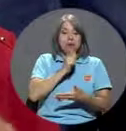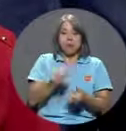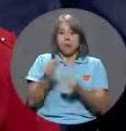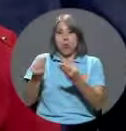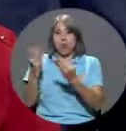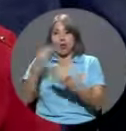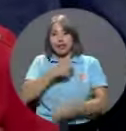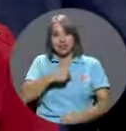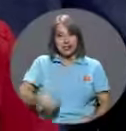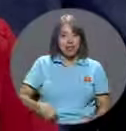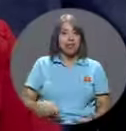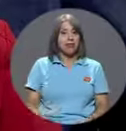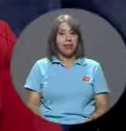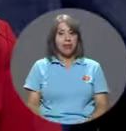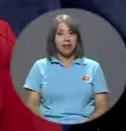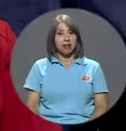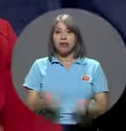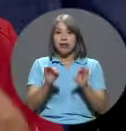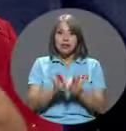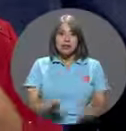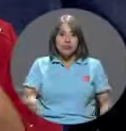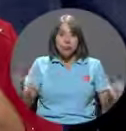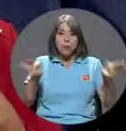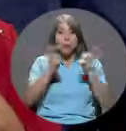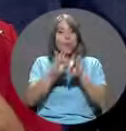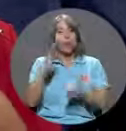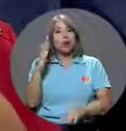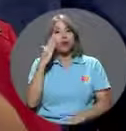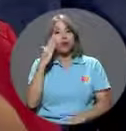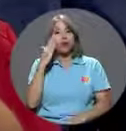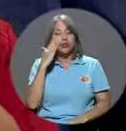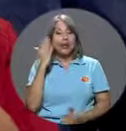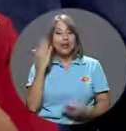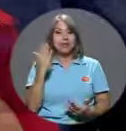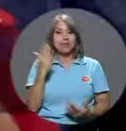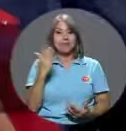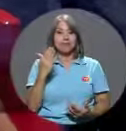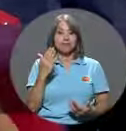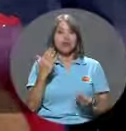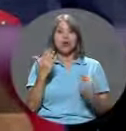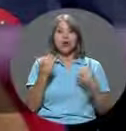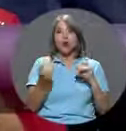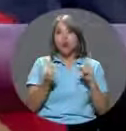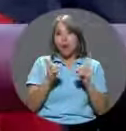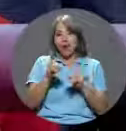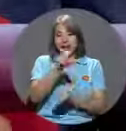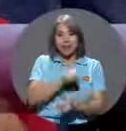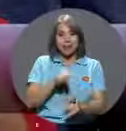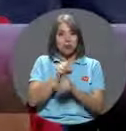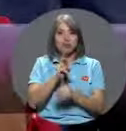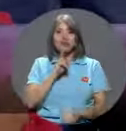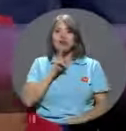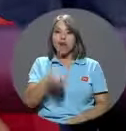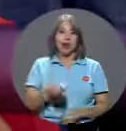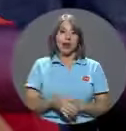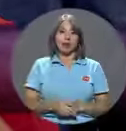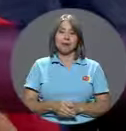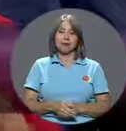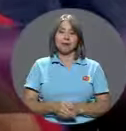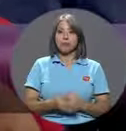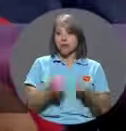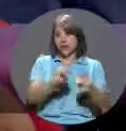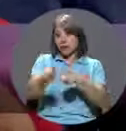del sector de Heredia. Entonces es importante conocer cuál es, ha sido importante conocer cuál es la situación